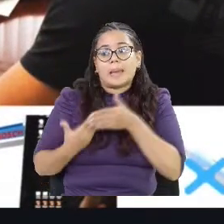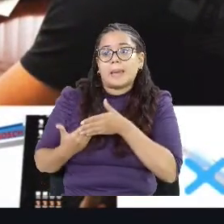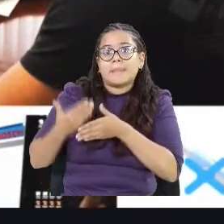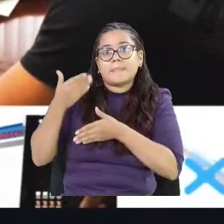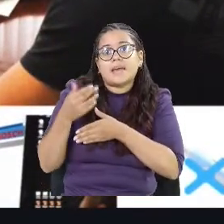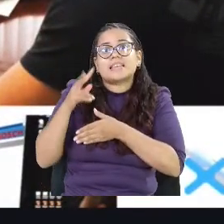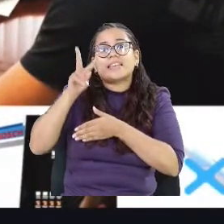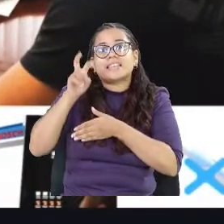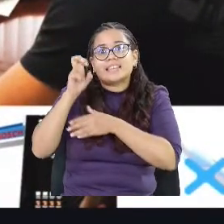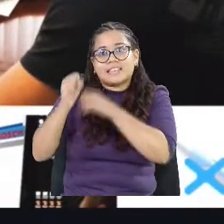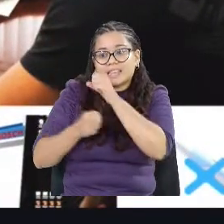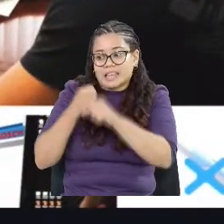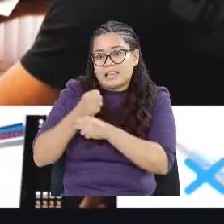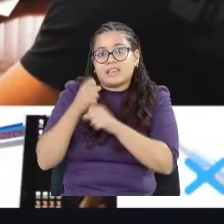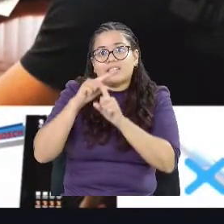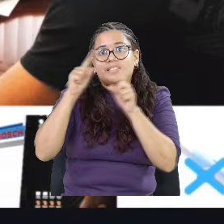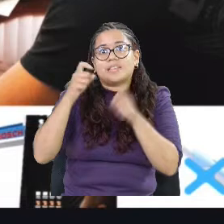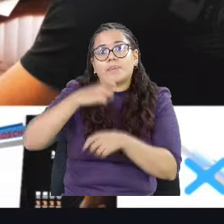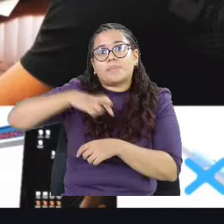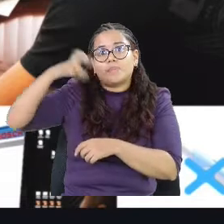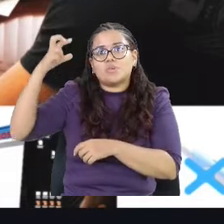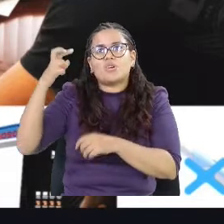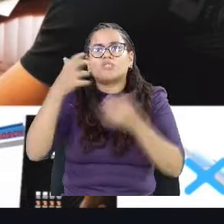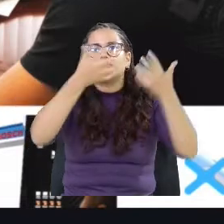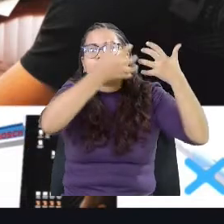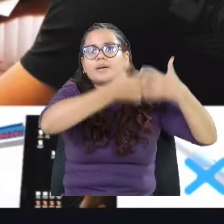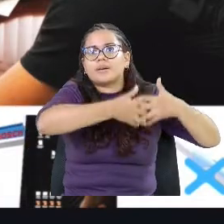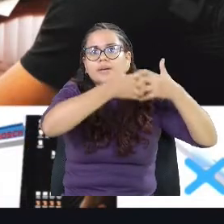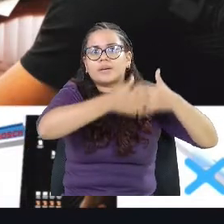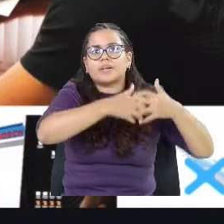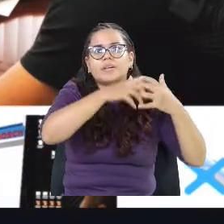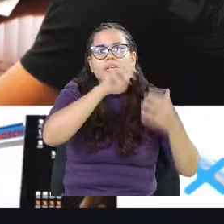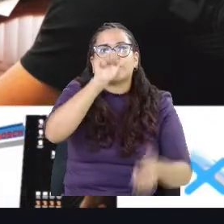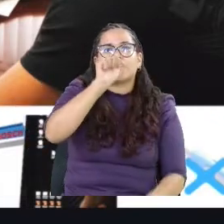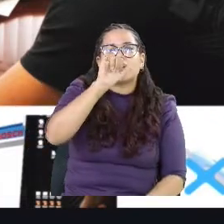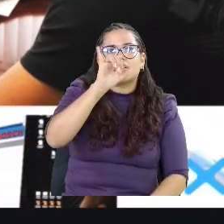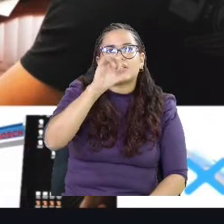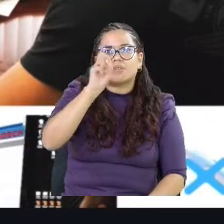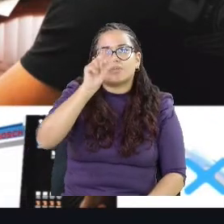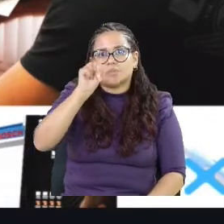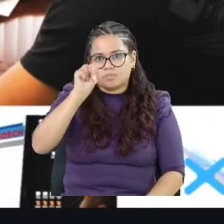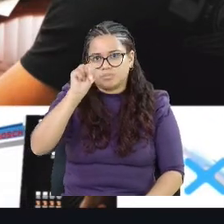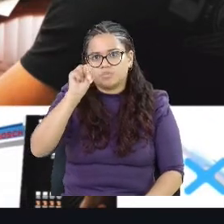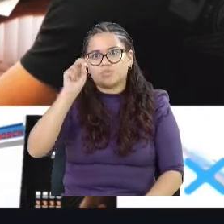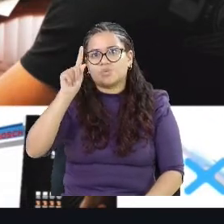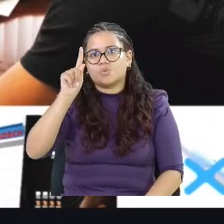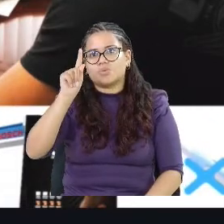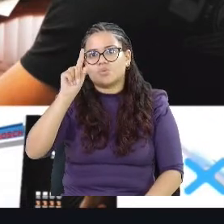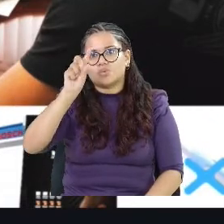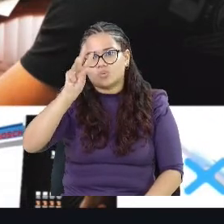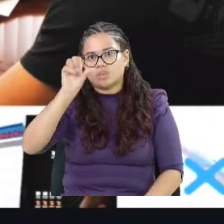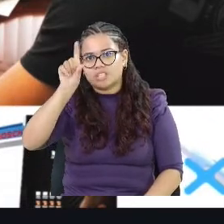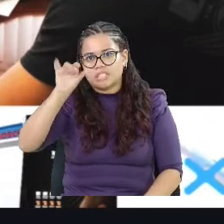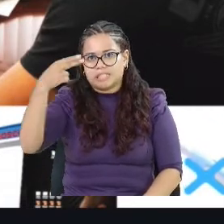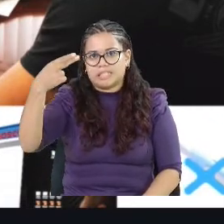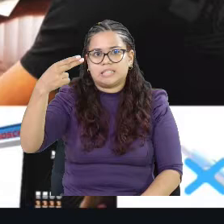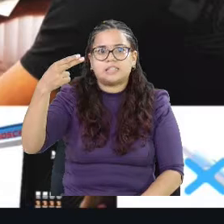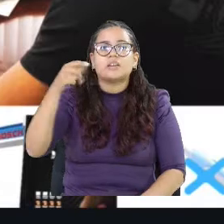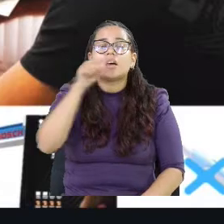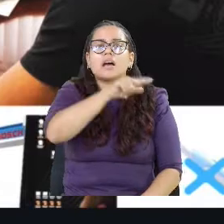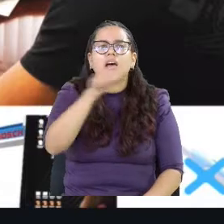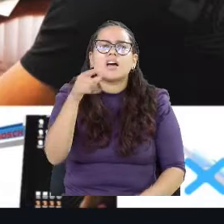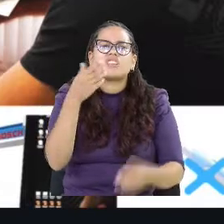de mi carrera profesional trabajé en una compañía que se llamaba Iron Bridge Tools. Ahí es donde empecé a desarrollar